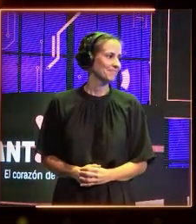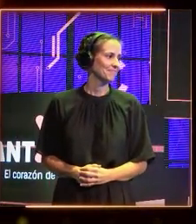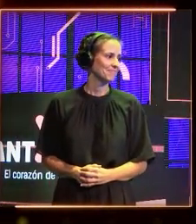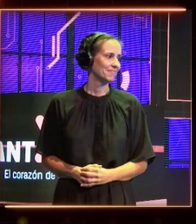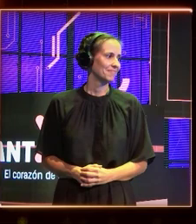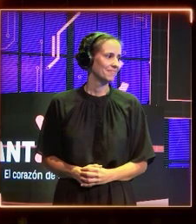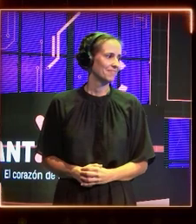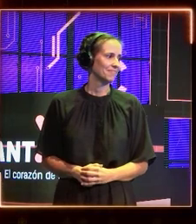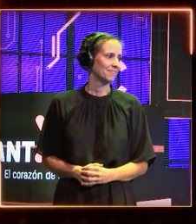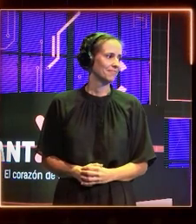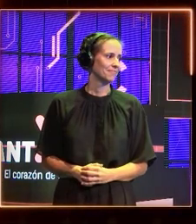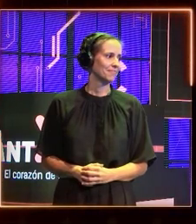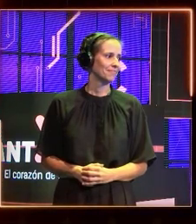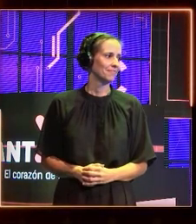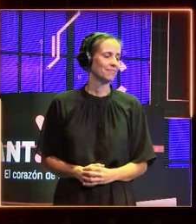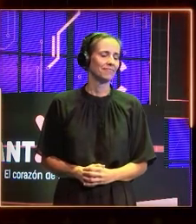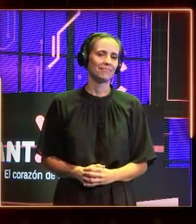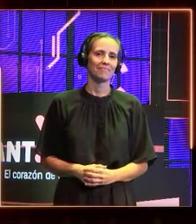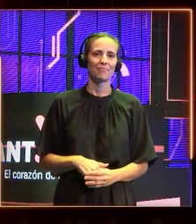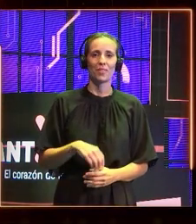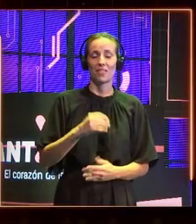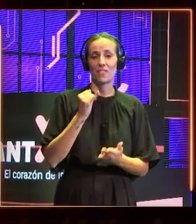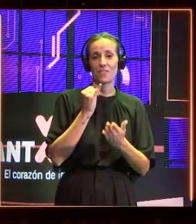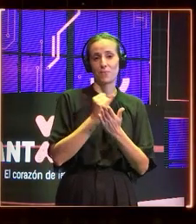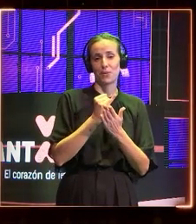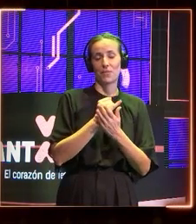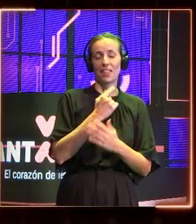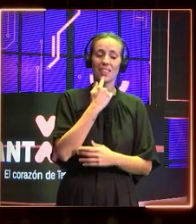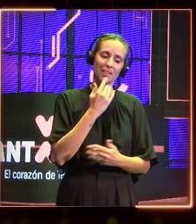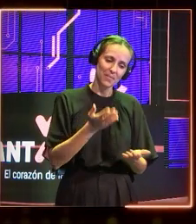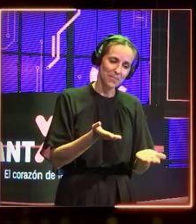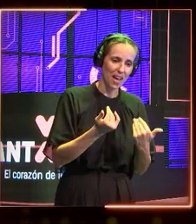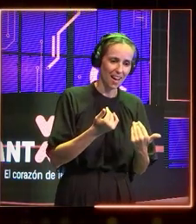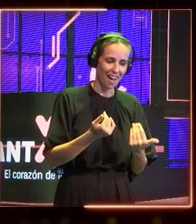solas venga que tú puedes paso a